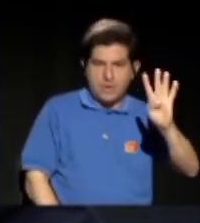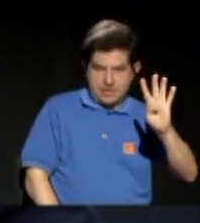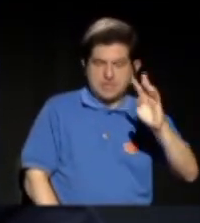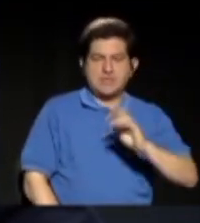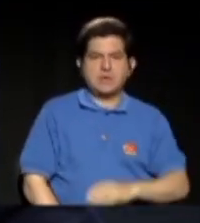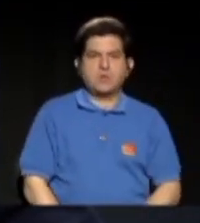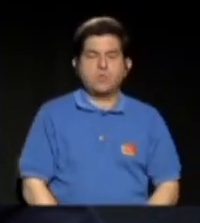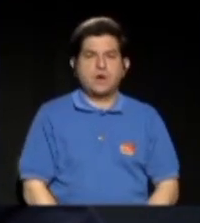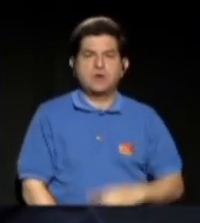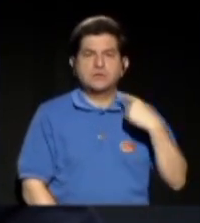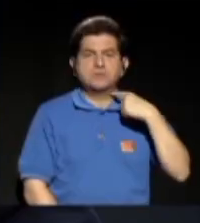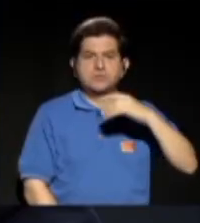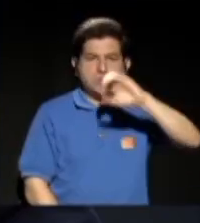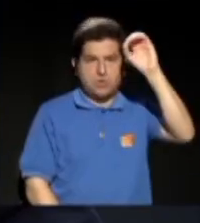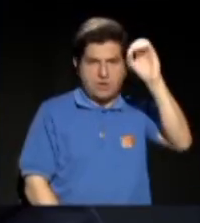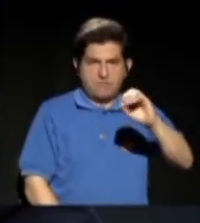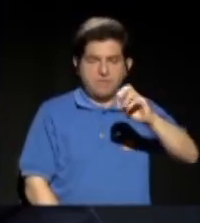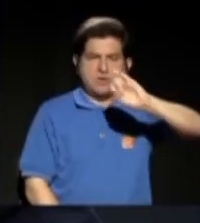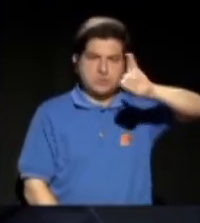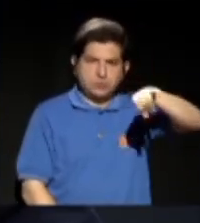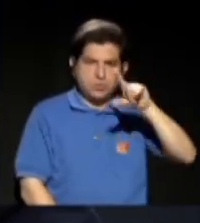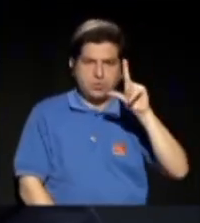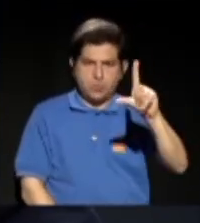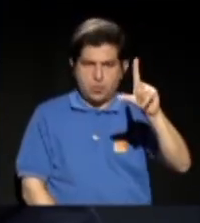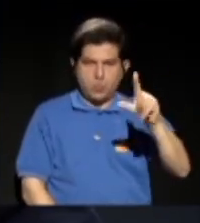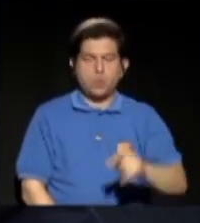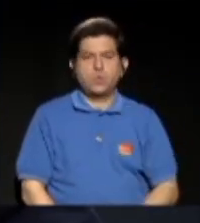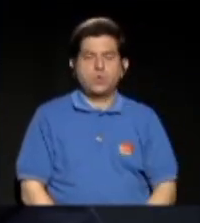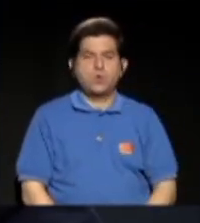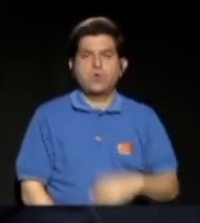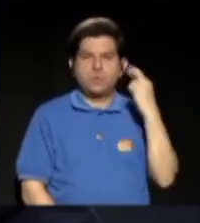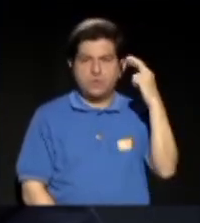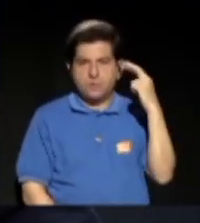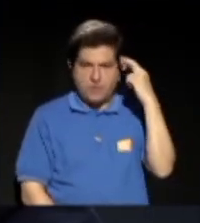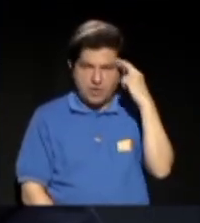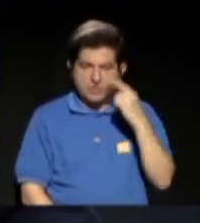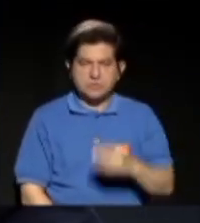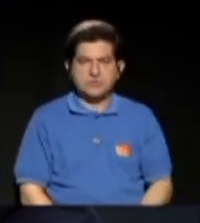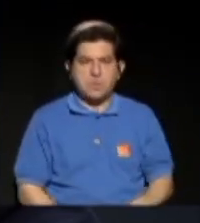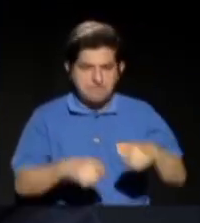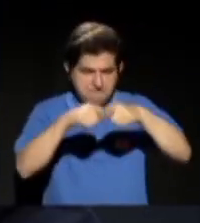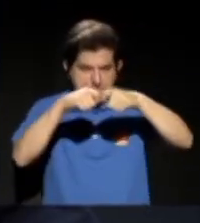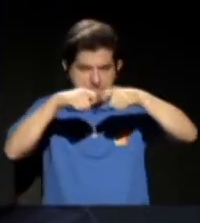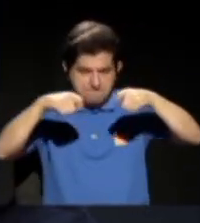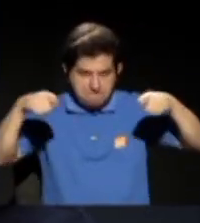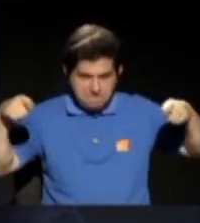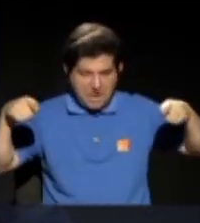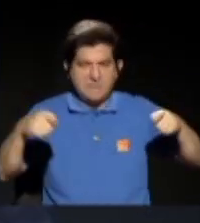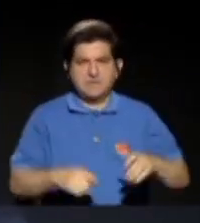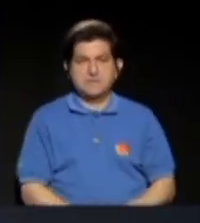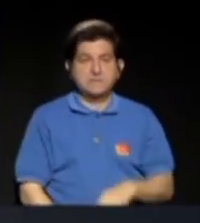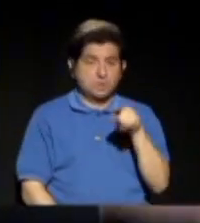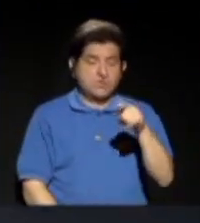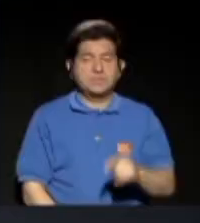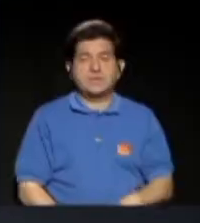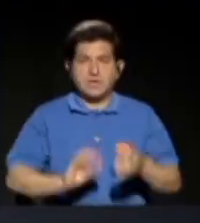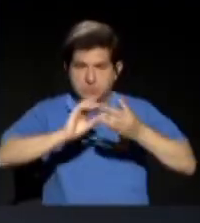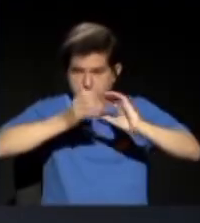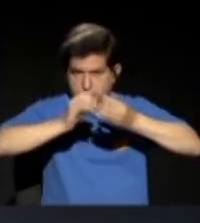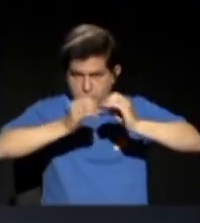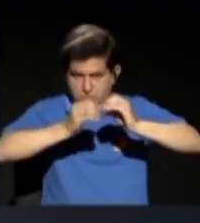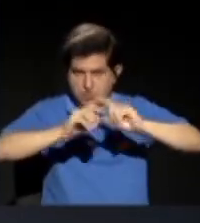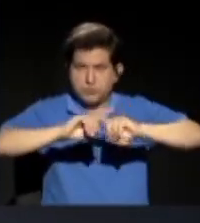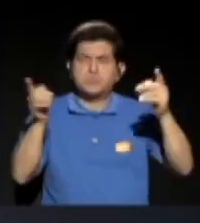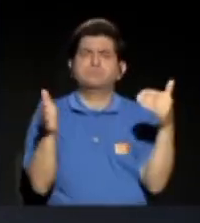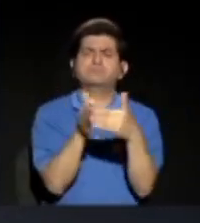de la inflación del mes de julio corresponde a la medición de ese índice. Pero para hablar